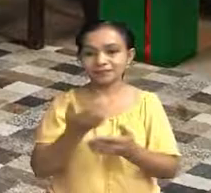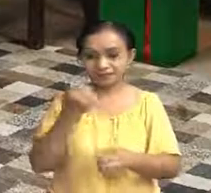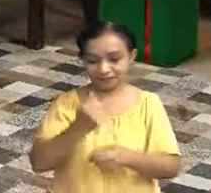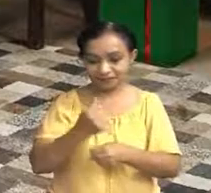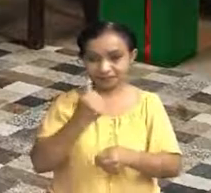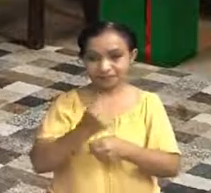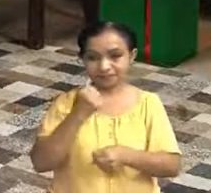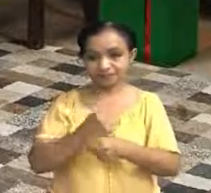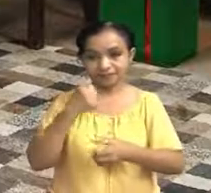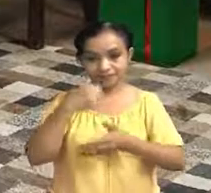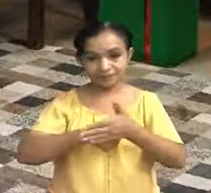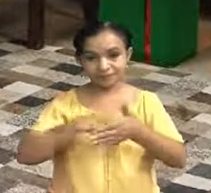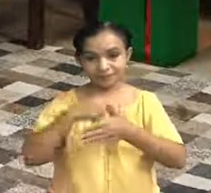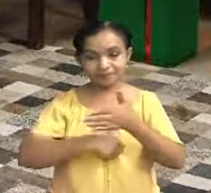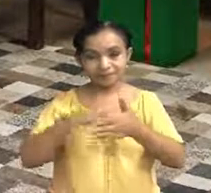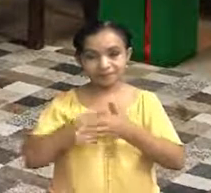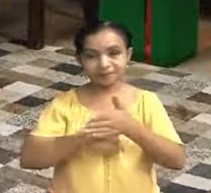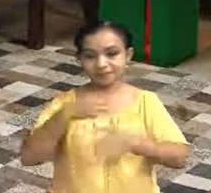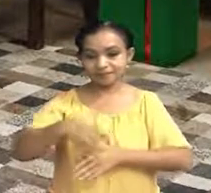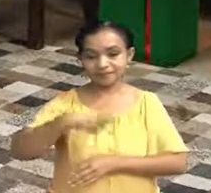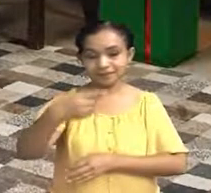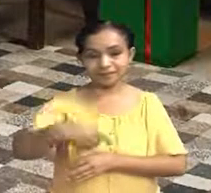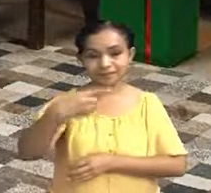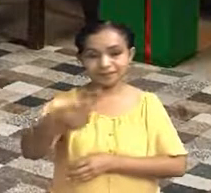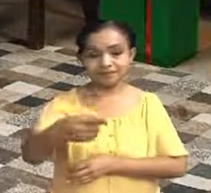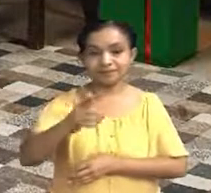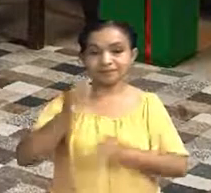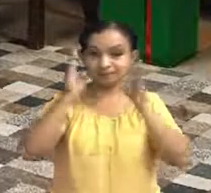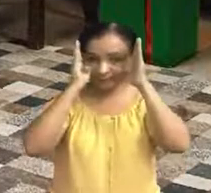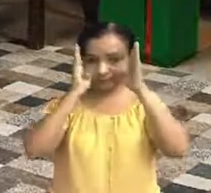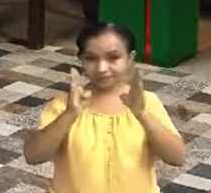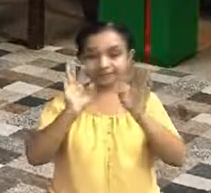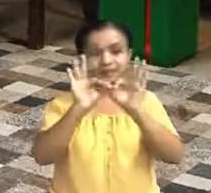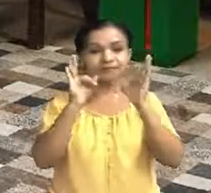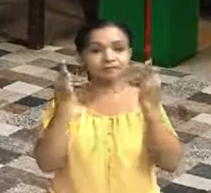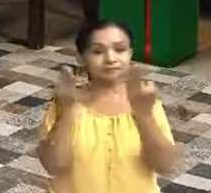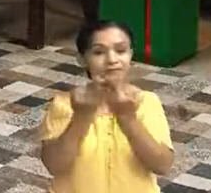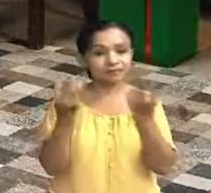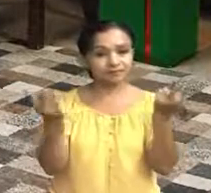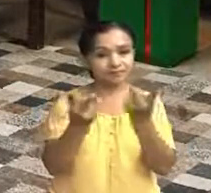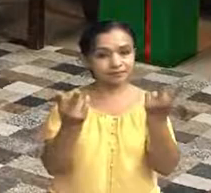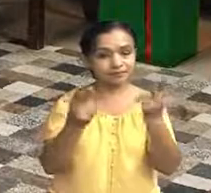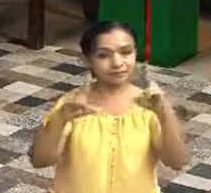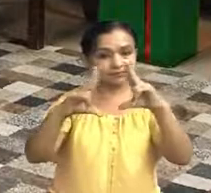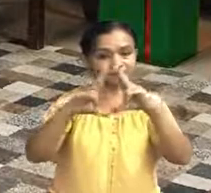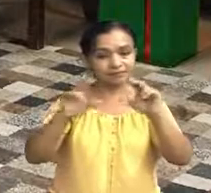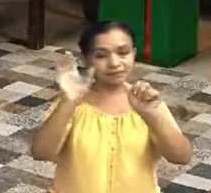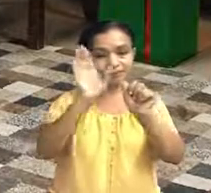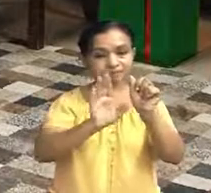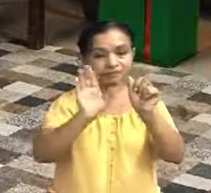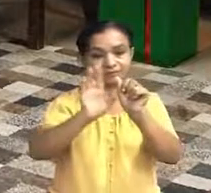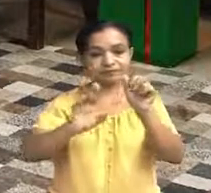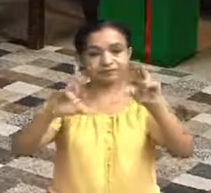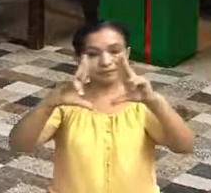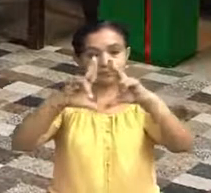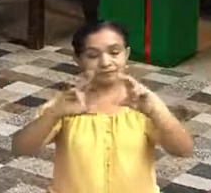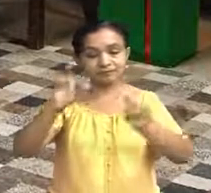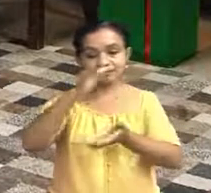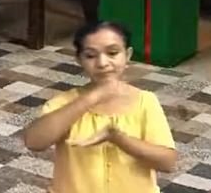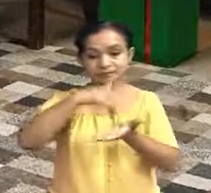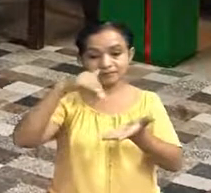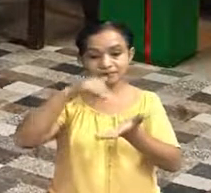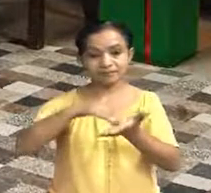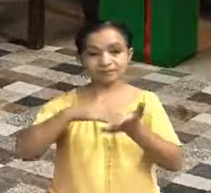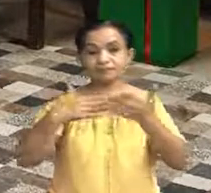que se esfuerza, me imagino, todos los días por atender a la familia nicaragüense, cada nicaragüense que llega ahí al Centro de Salud